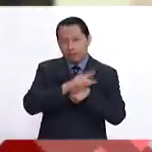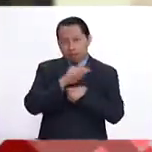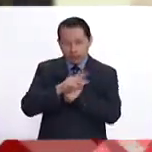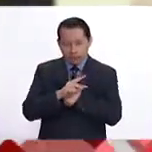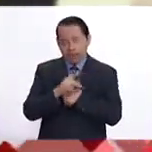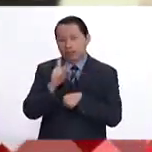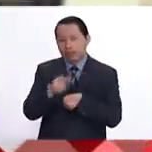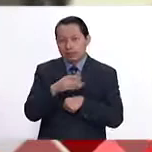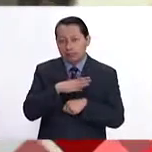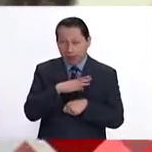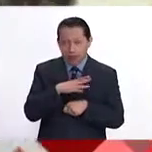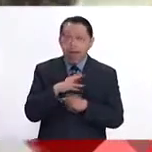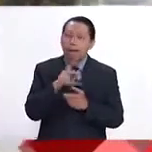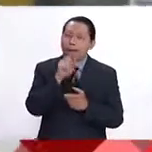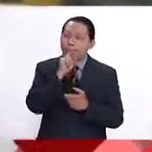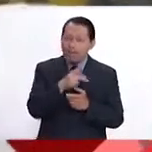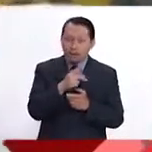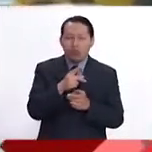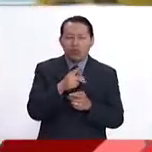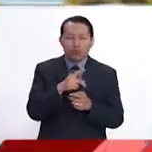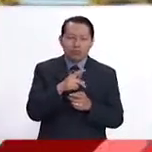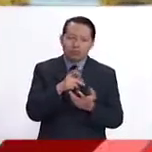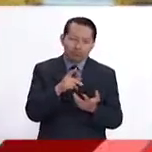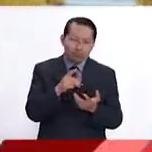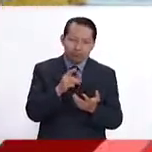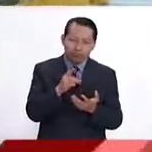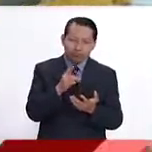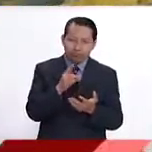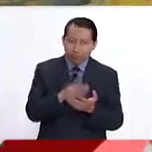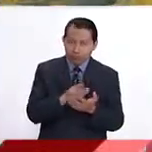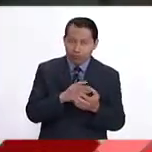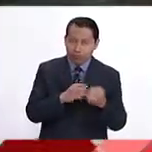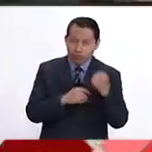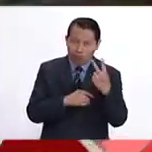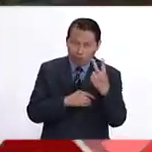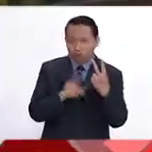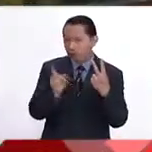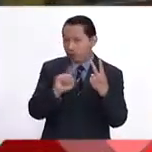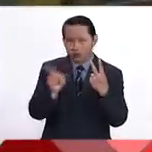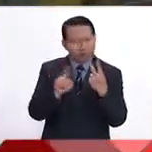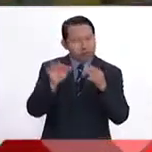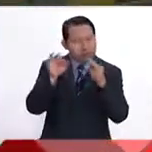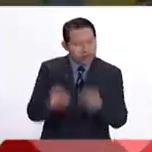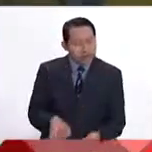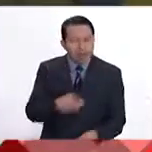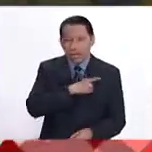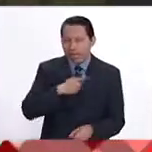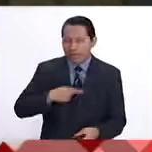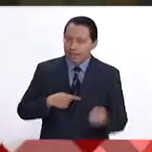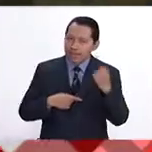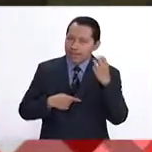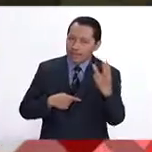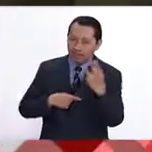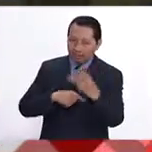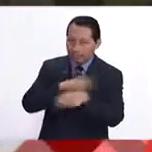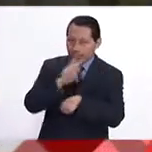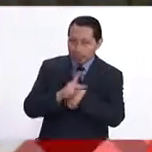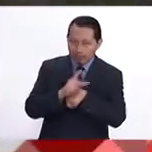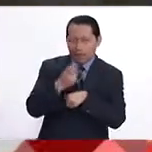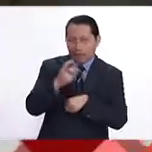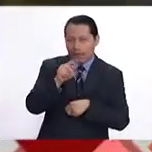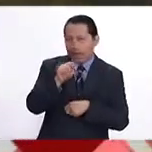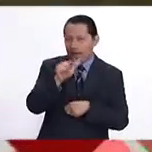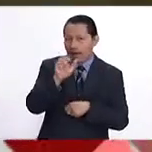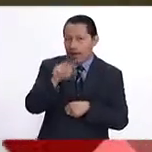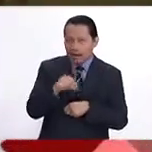es un acuerdo bilateral, no va a ser un acuerdo bilateral, es un acuerdo de los tres, y esa es la fortaleza que tiene el